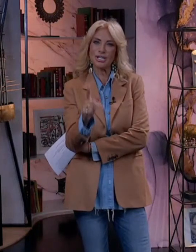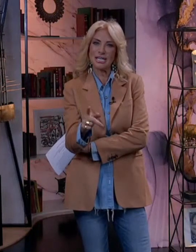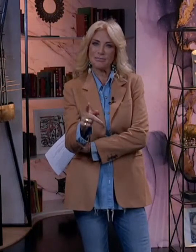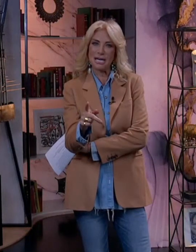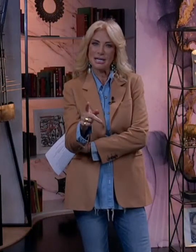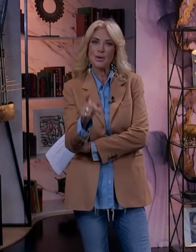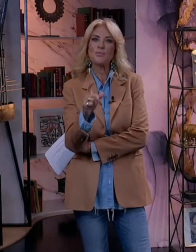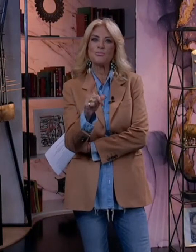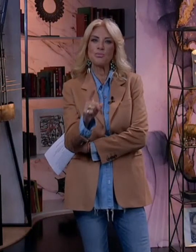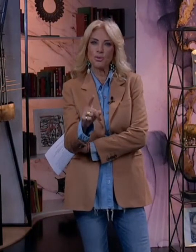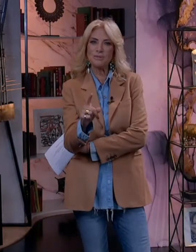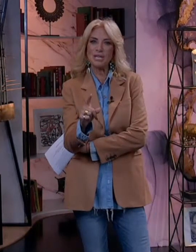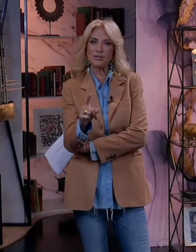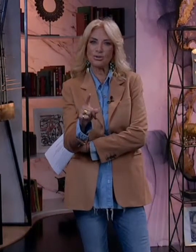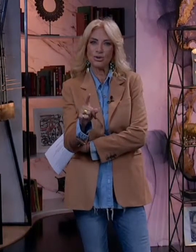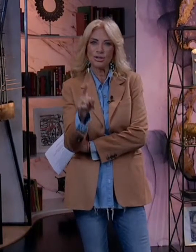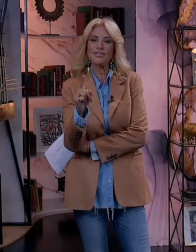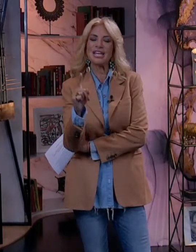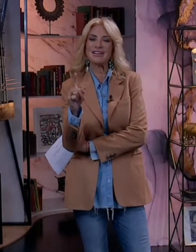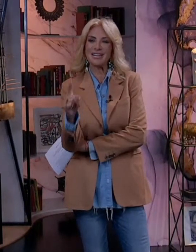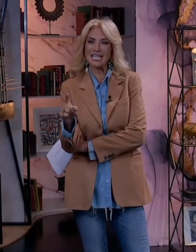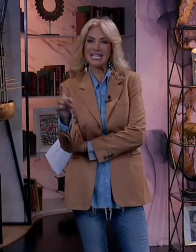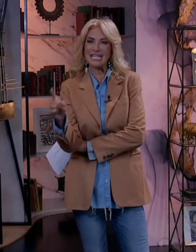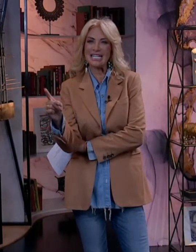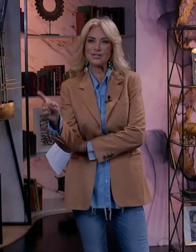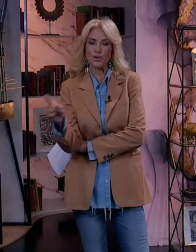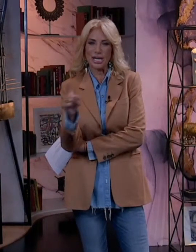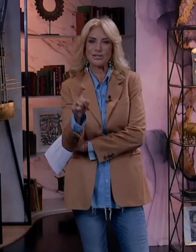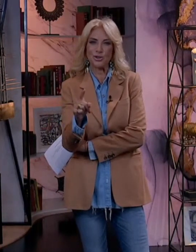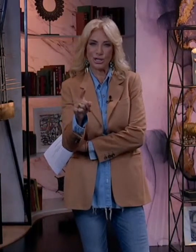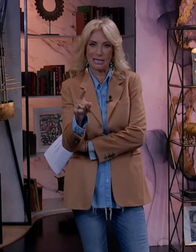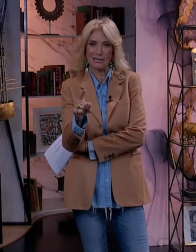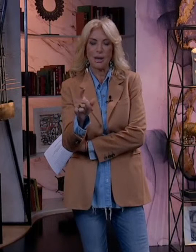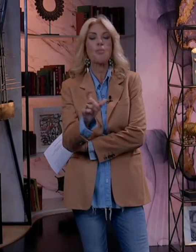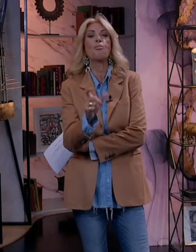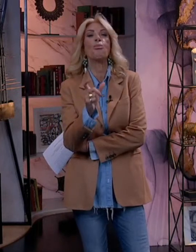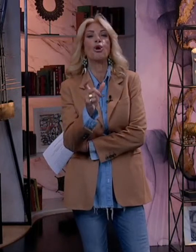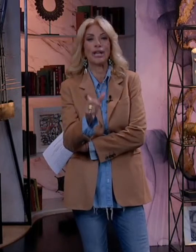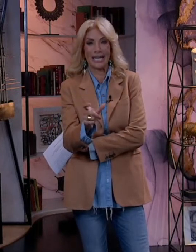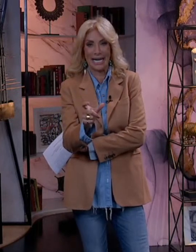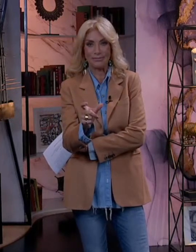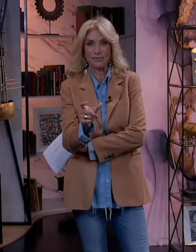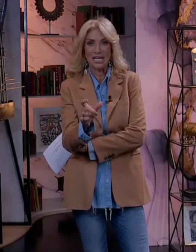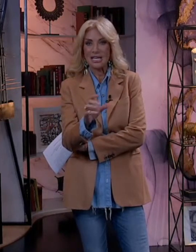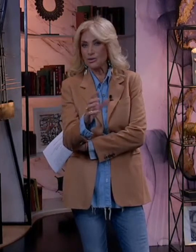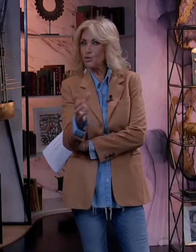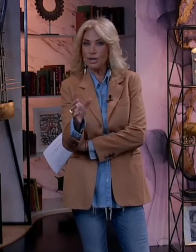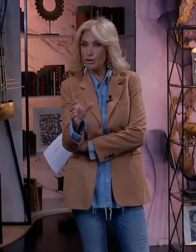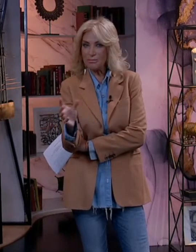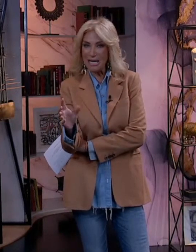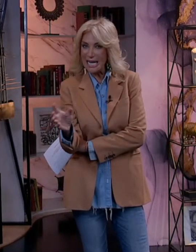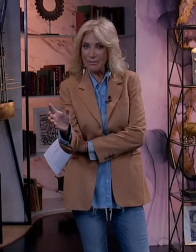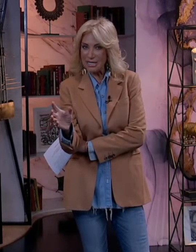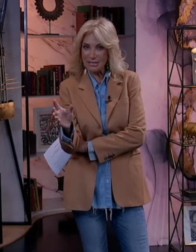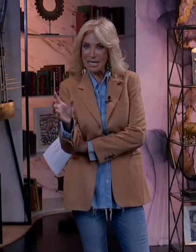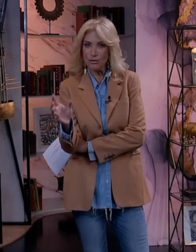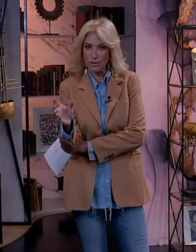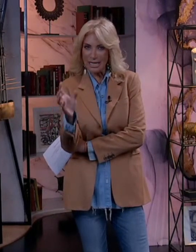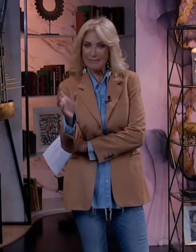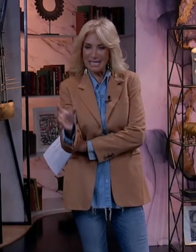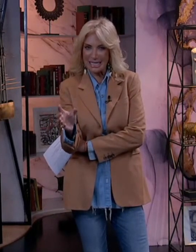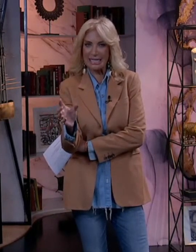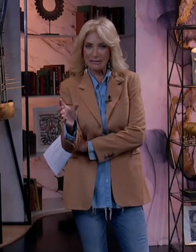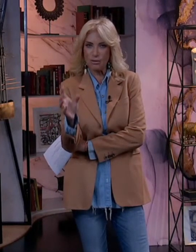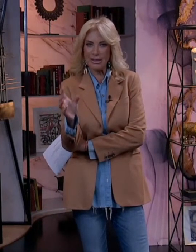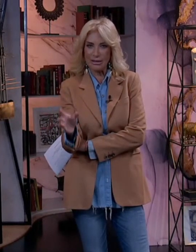partido se llama Movimiento de Regeneración Nacional, Morena. Es un juego de palabras que alude